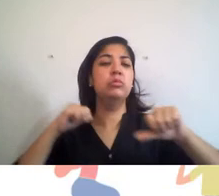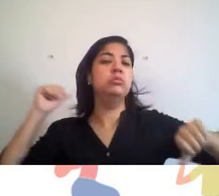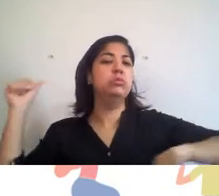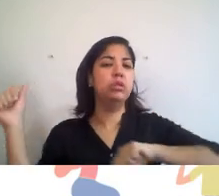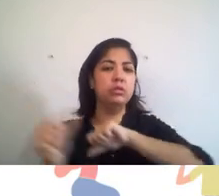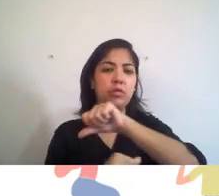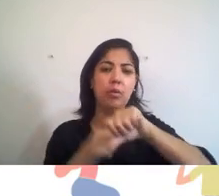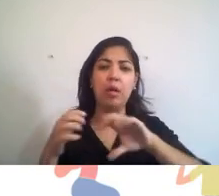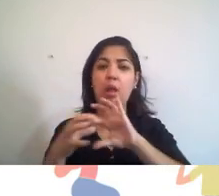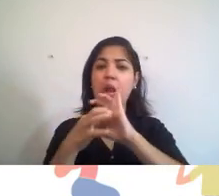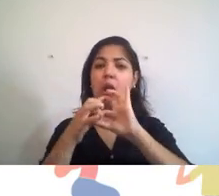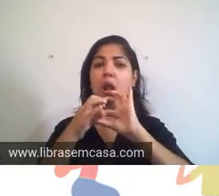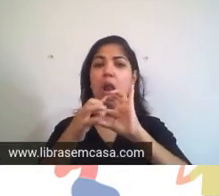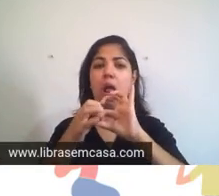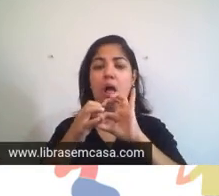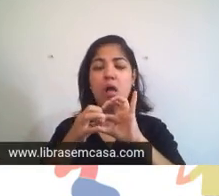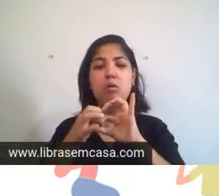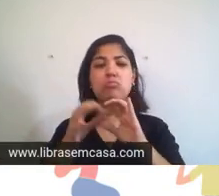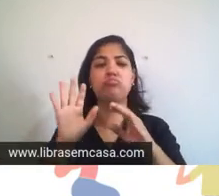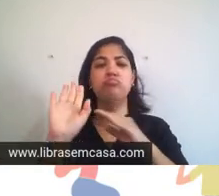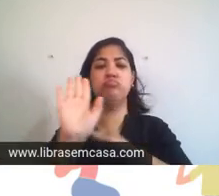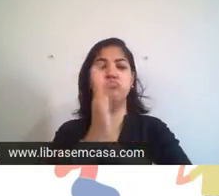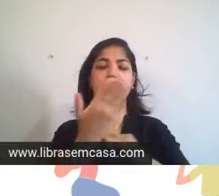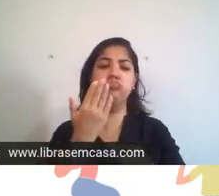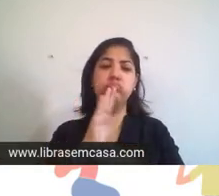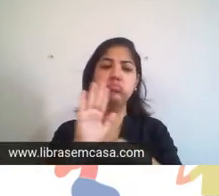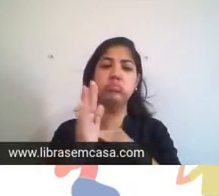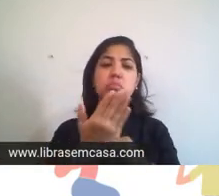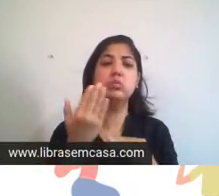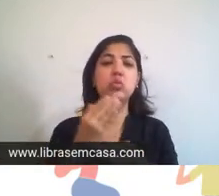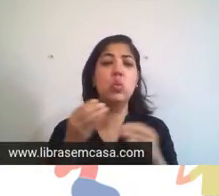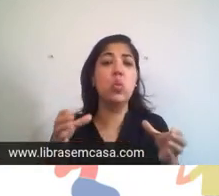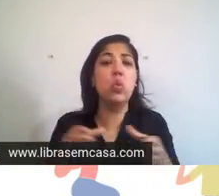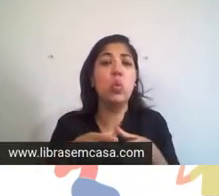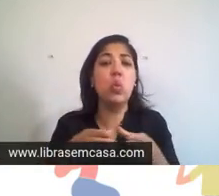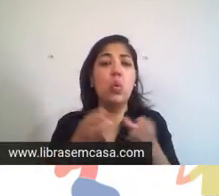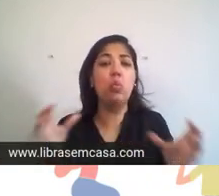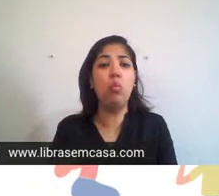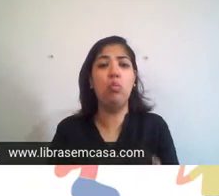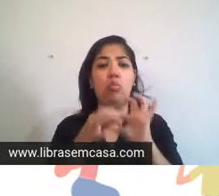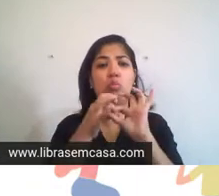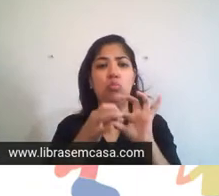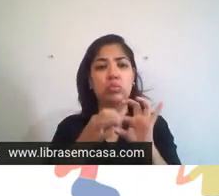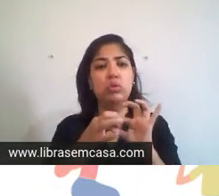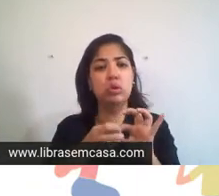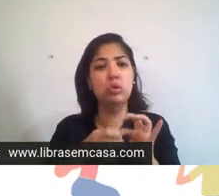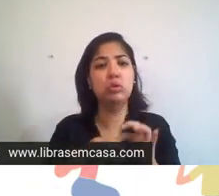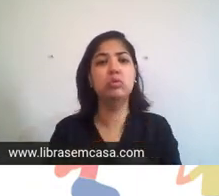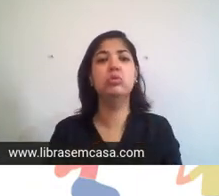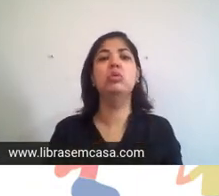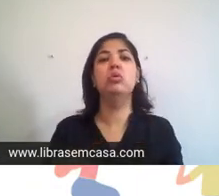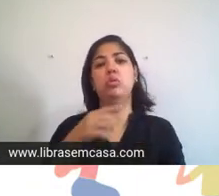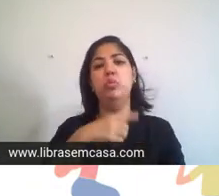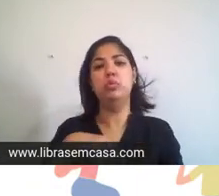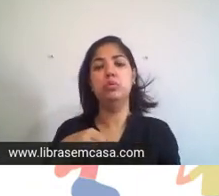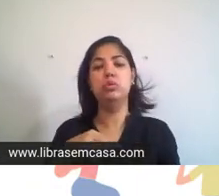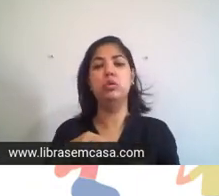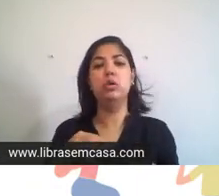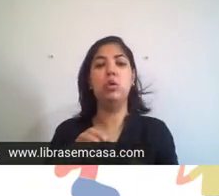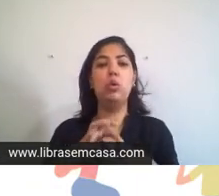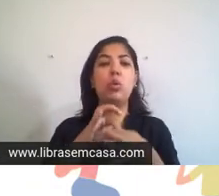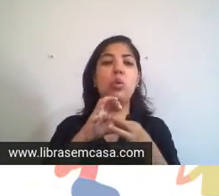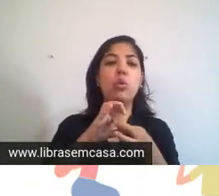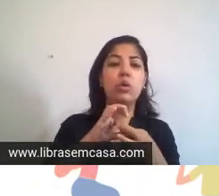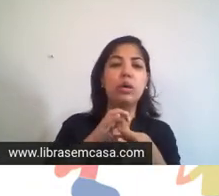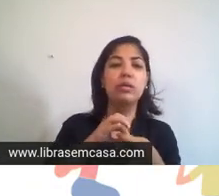por supuesto, nuestra forma de habitar la tierra, nuestra forma de habitar nuestros territorios, nuestra forma de vincularnos con lo que